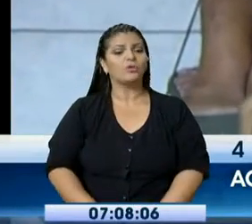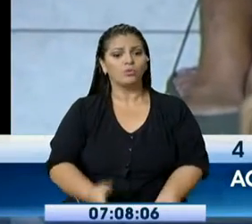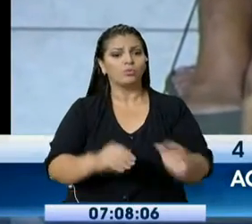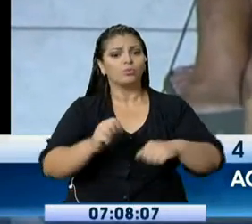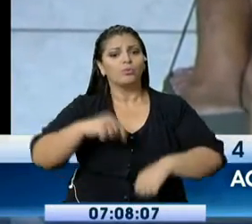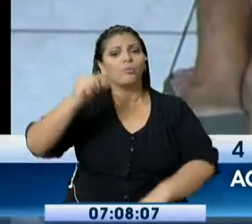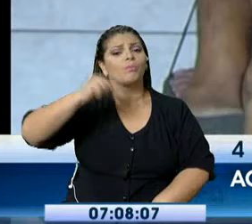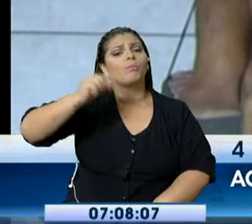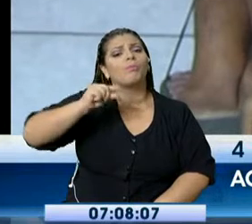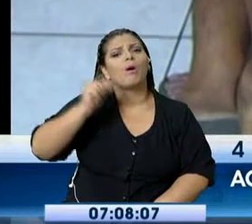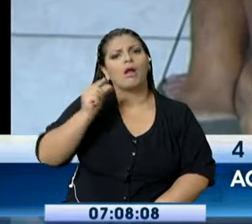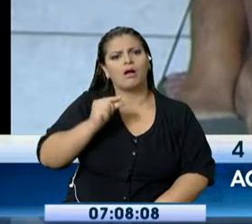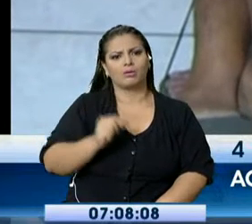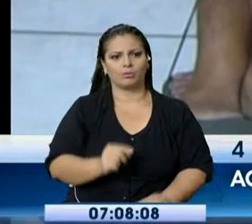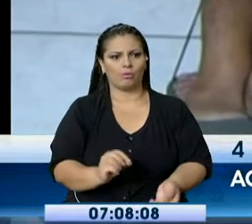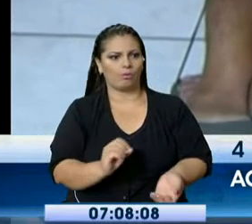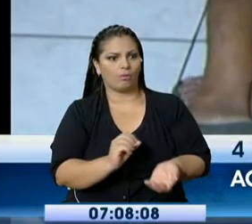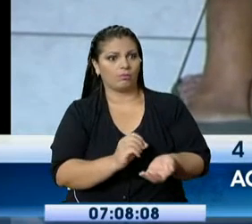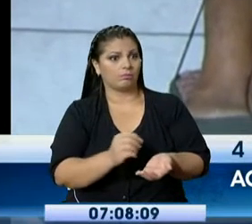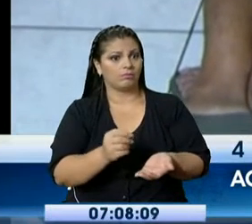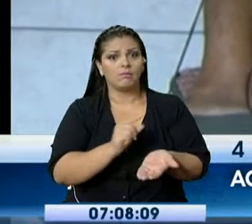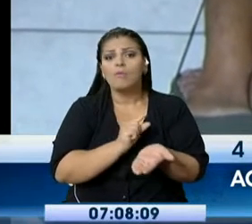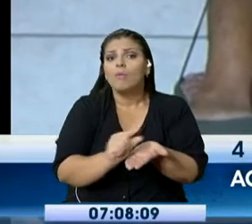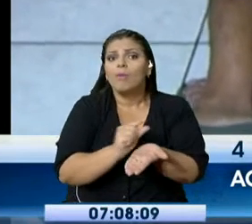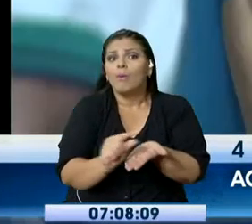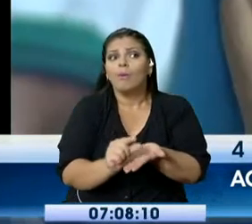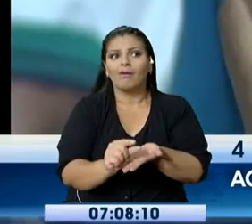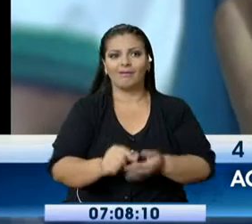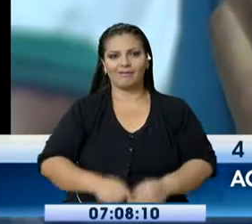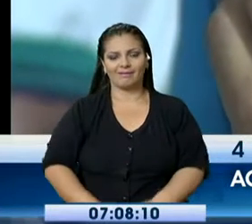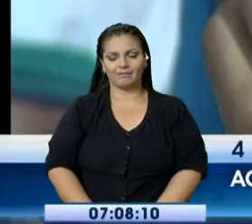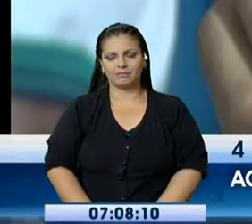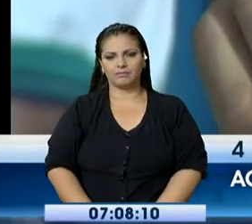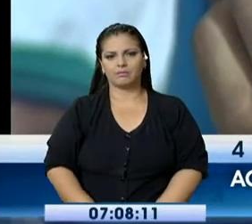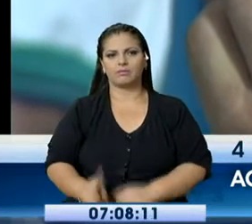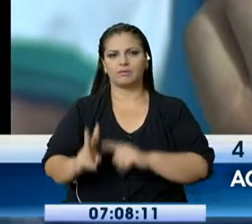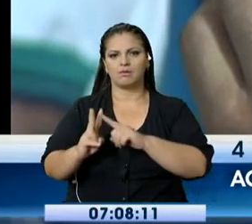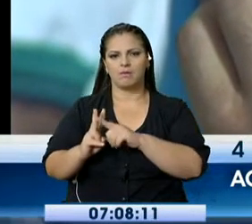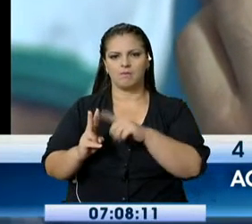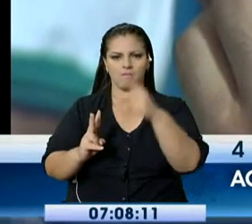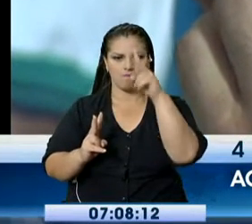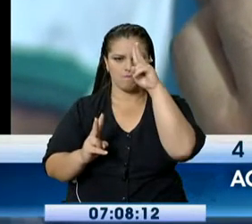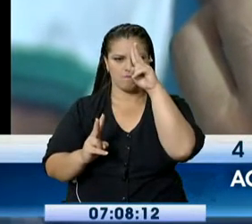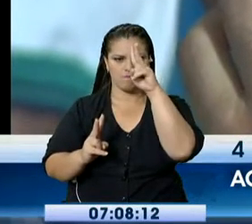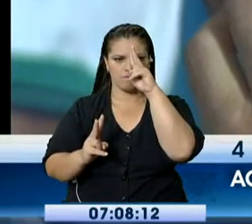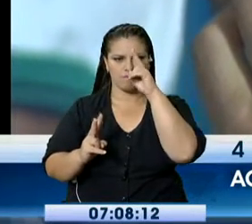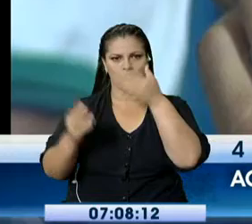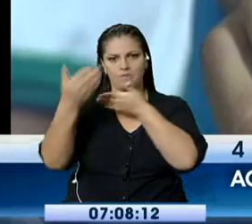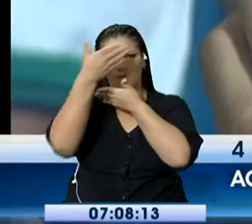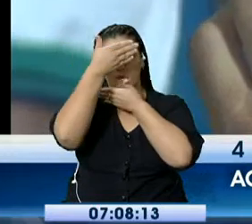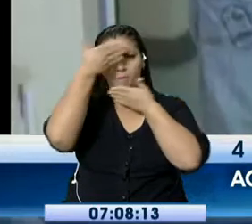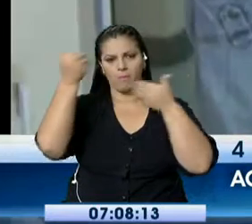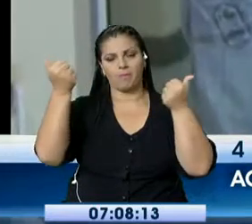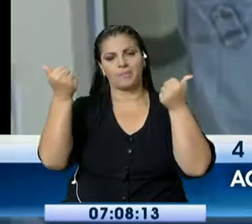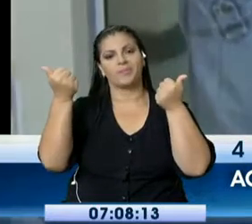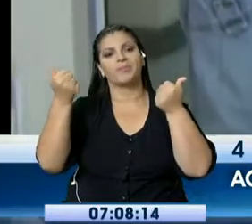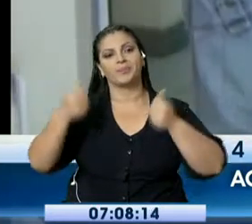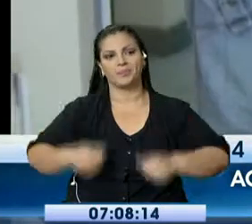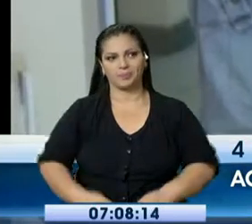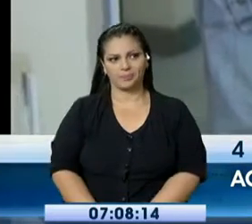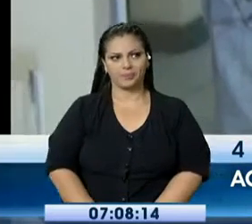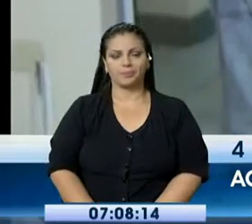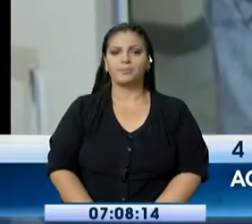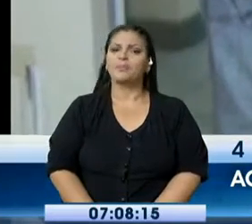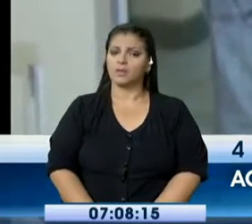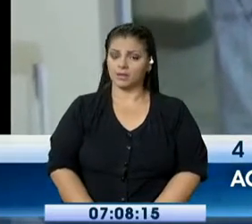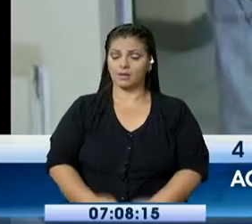habrían envuelto a varias personas en sus redes para estafarlas al ofrecerles electrodomésticos a